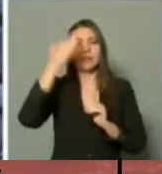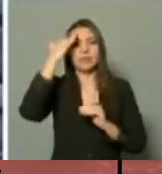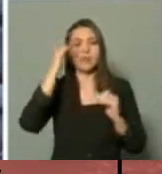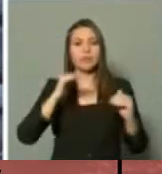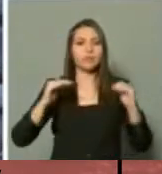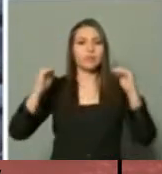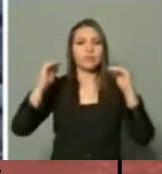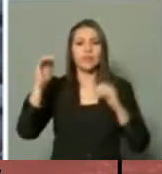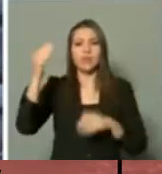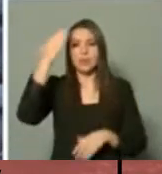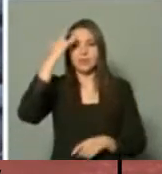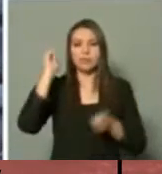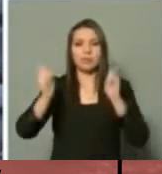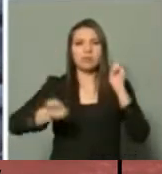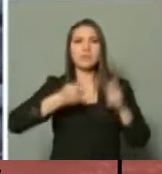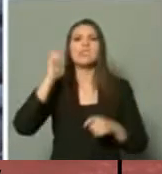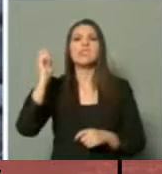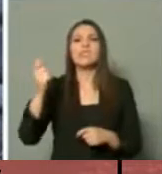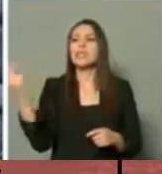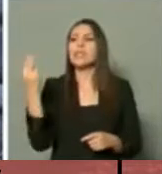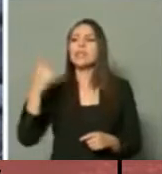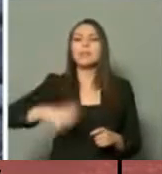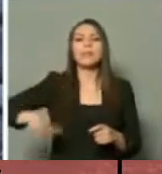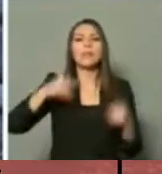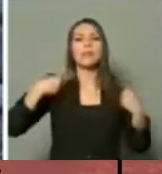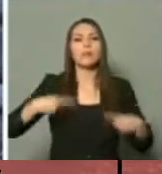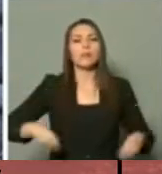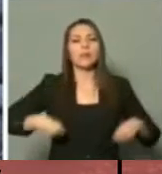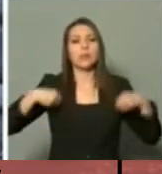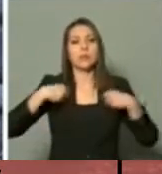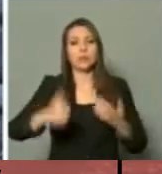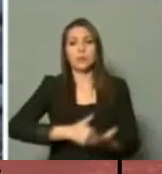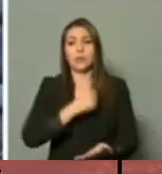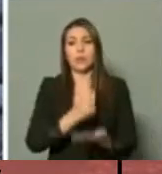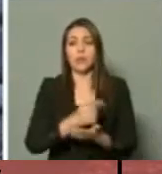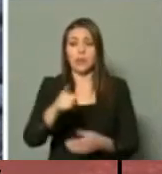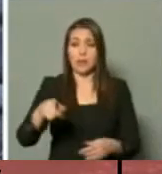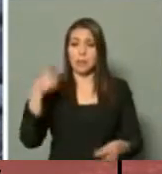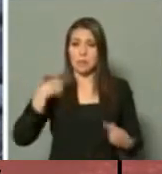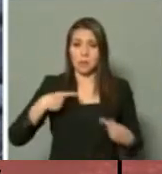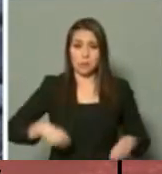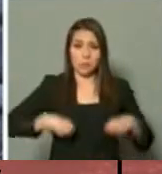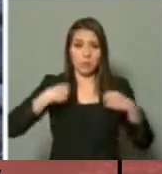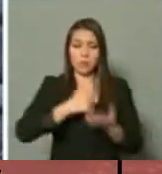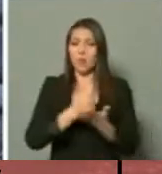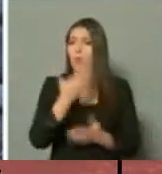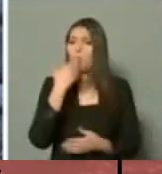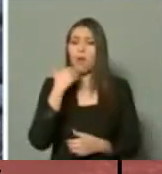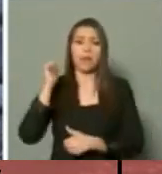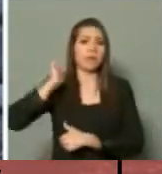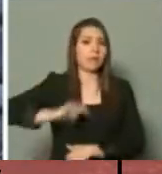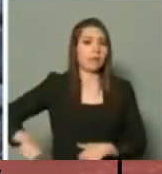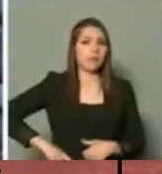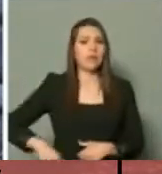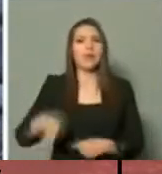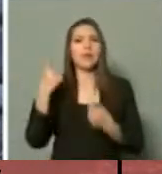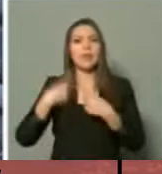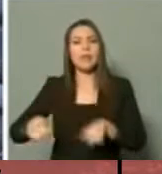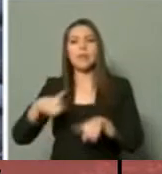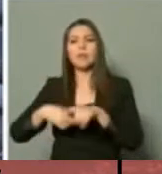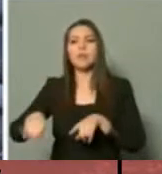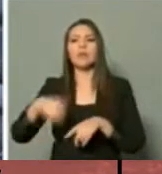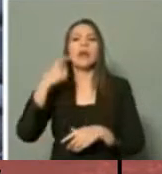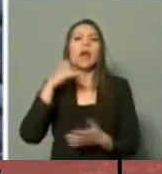lo que necesita nuestra ciudad. Como ciudadana, sin tener cargo alguno, he participado por más de 10 años en actividades que